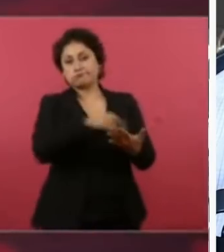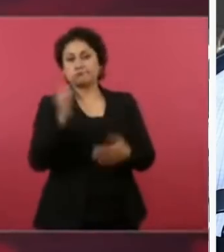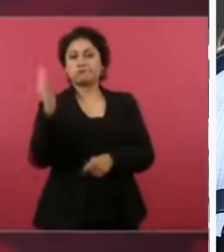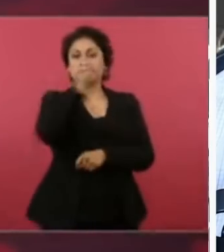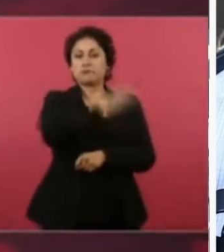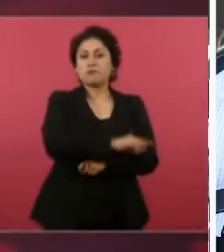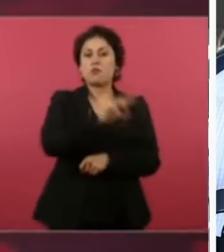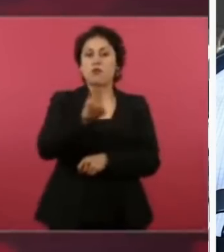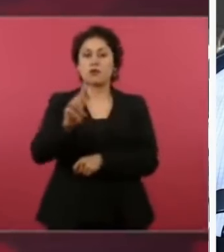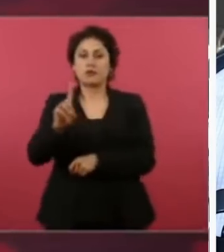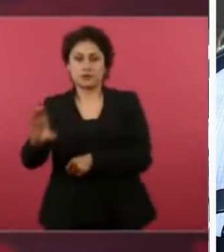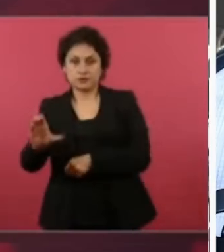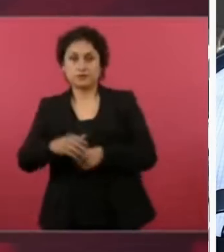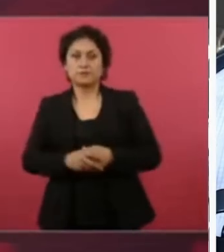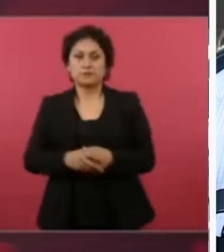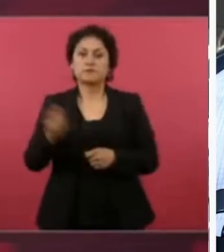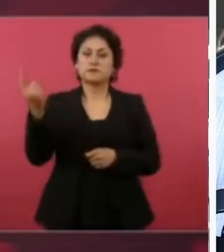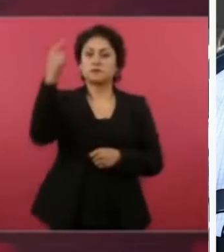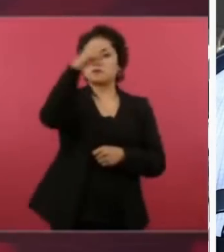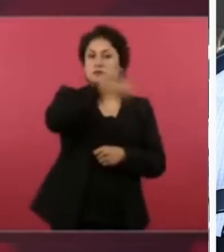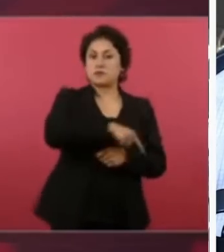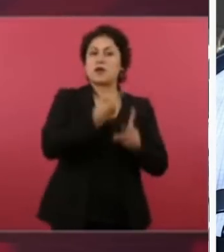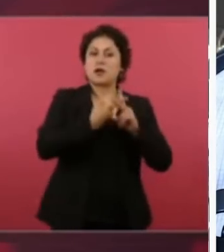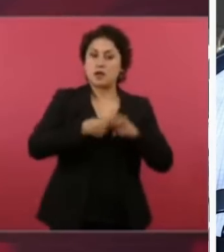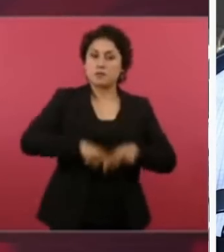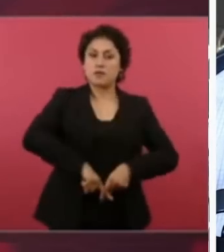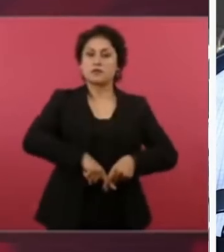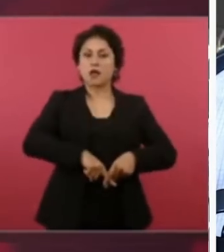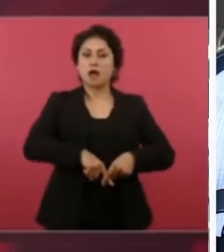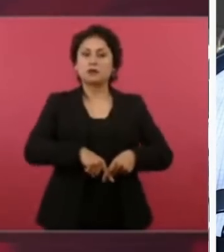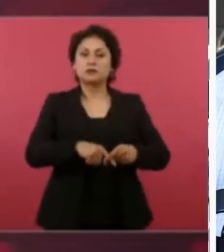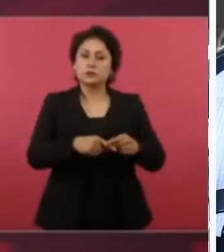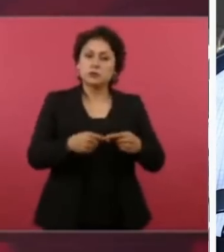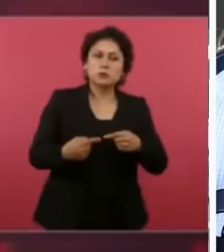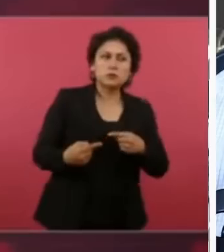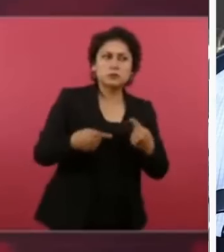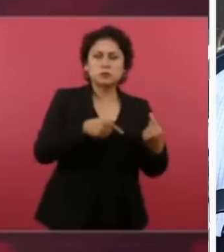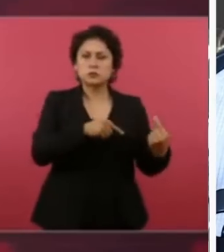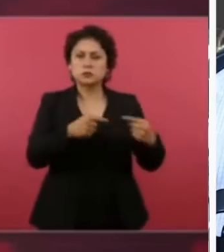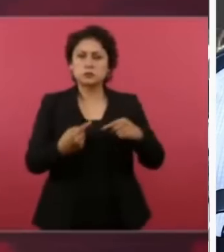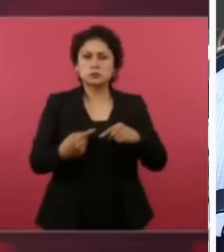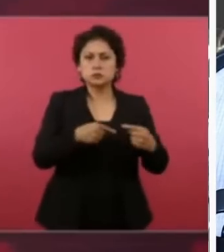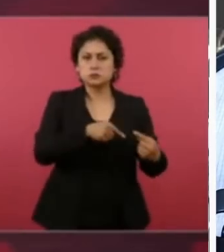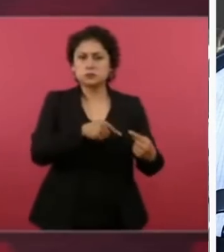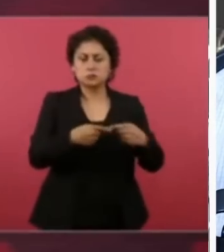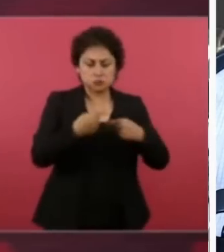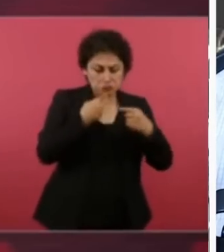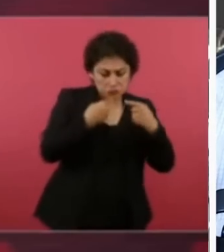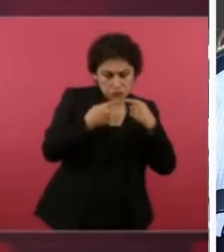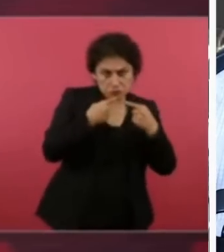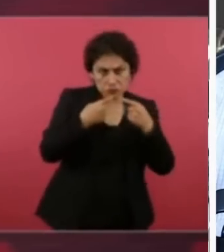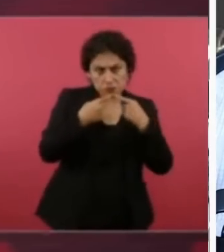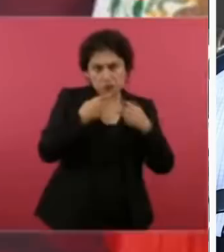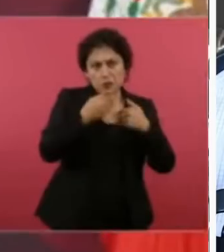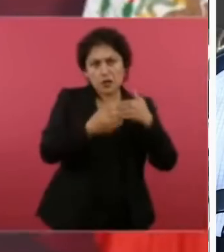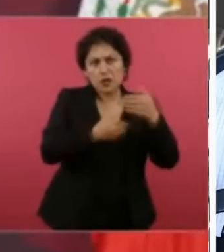empieza una negociación bastante tensa. Al final se llegó al acuerdo.